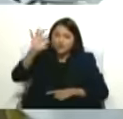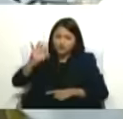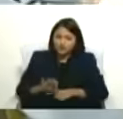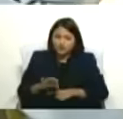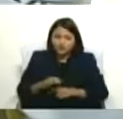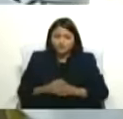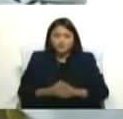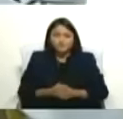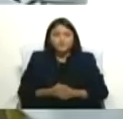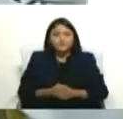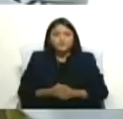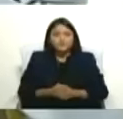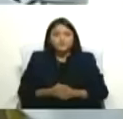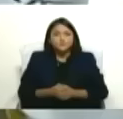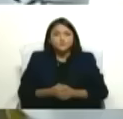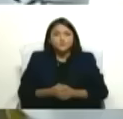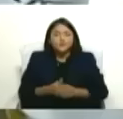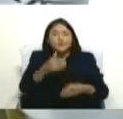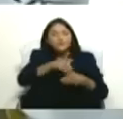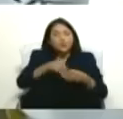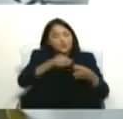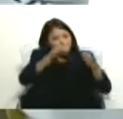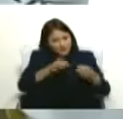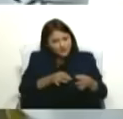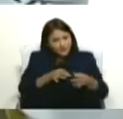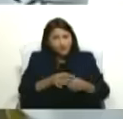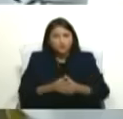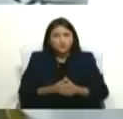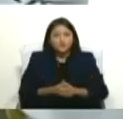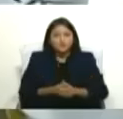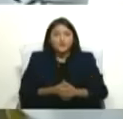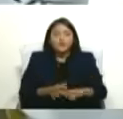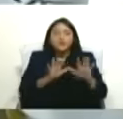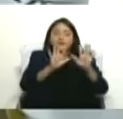3,63%. Votos válidos,